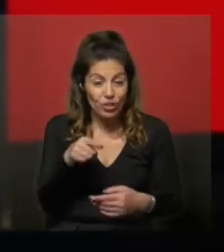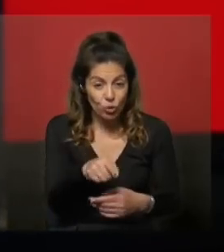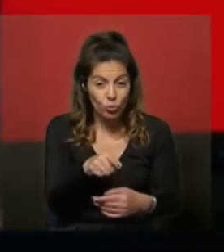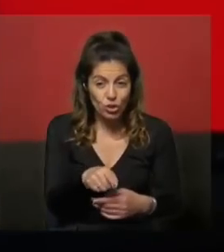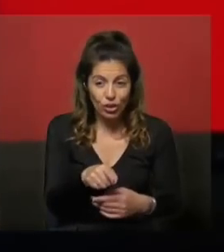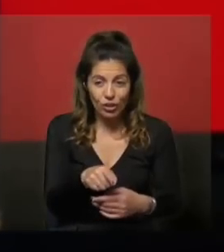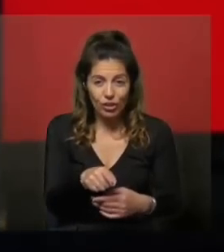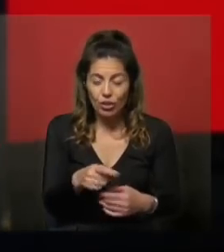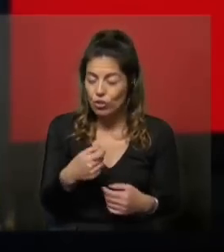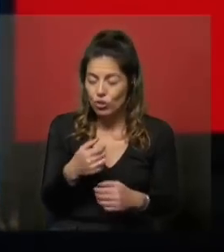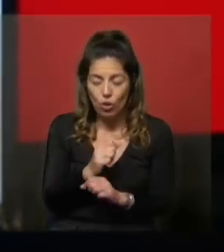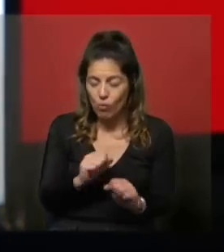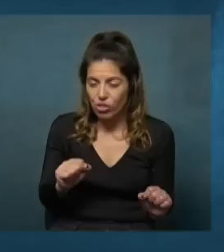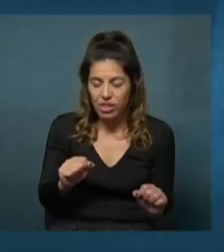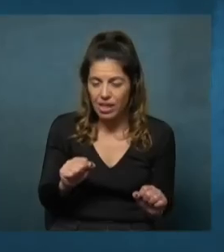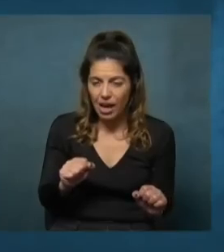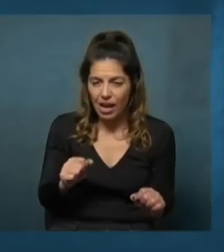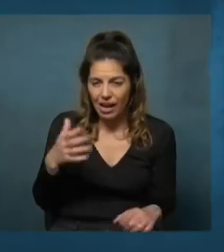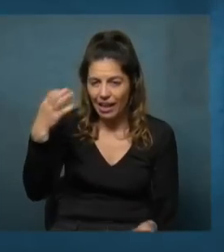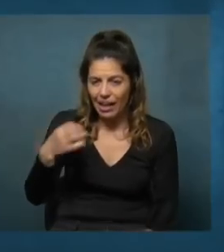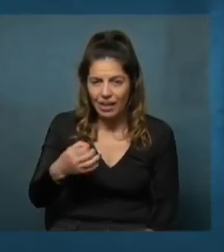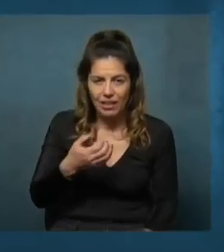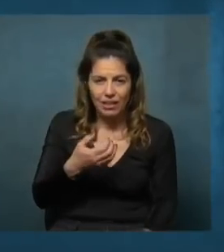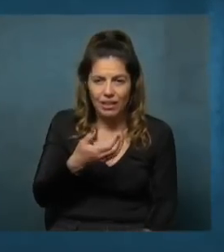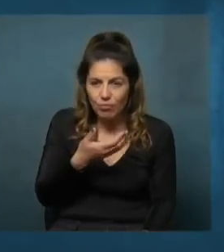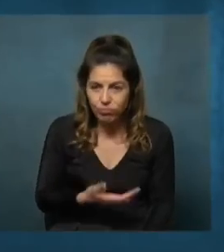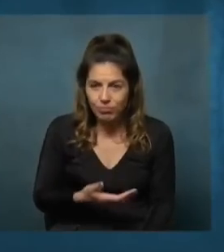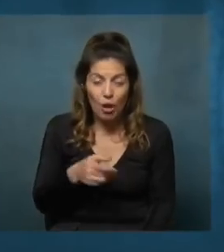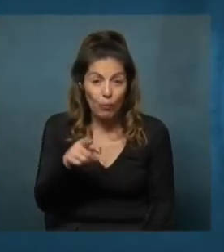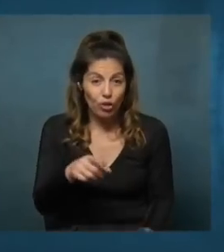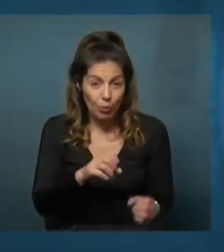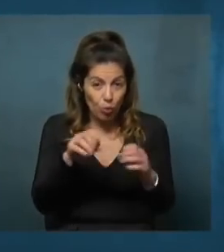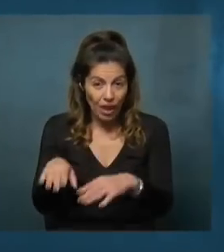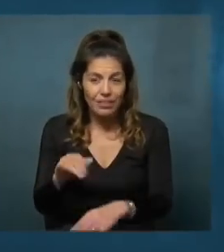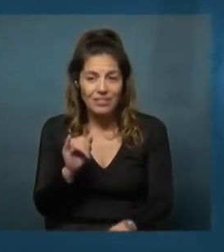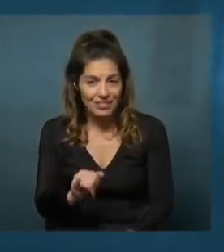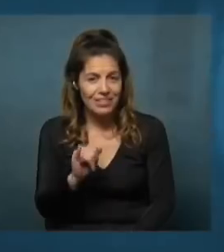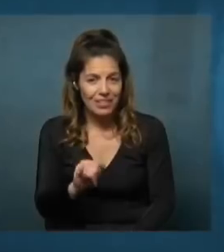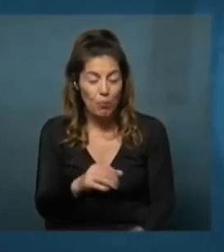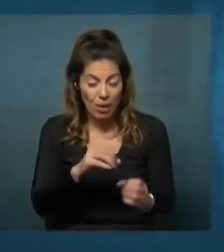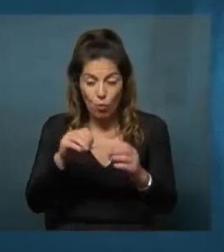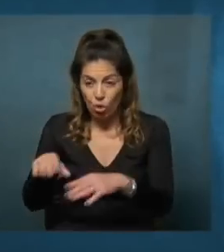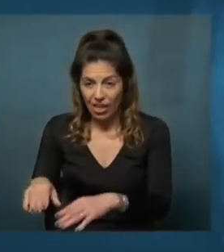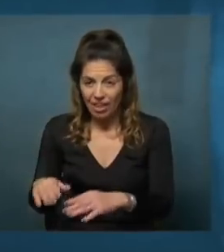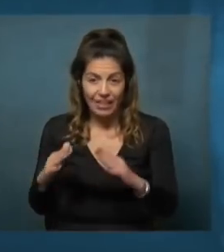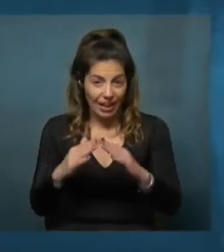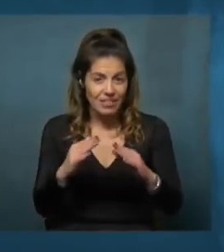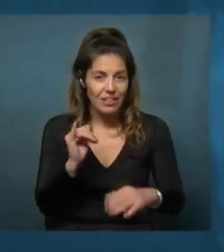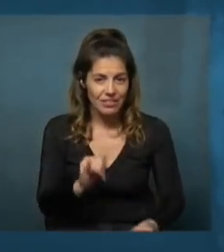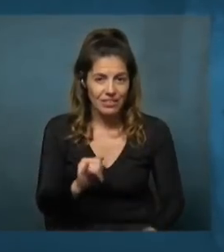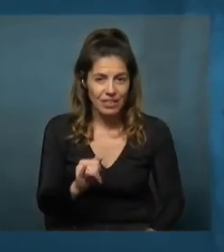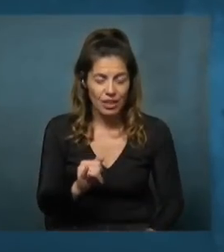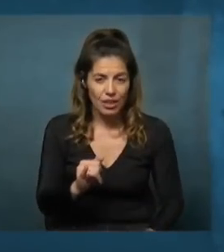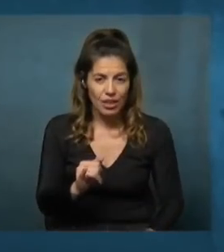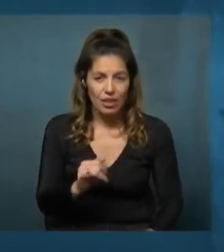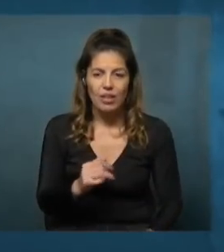yo no podía creer que vos te mudaste te acordás me mudé y cuando Fue increíble fueron varias